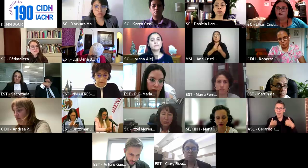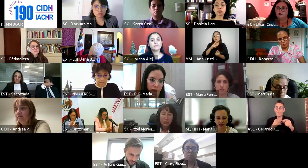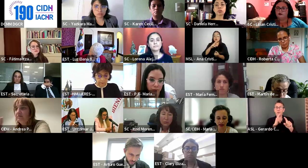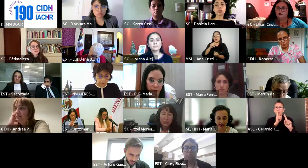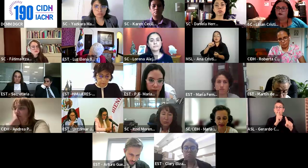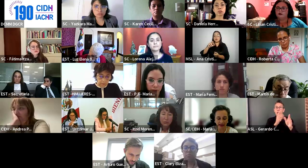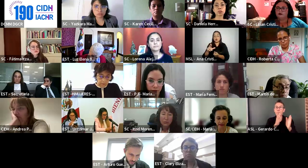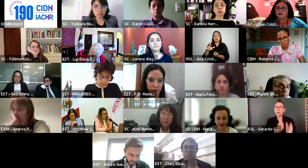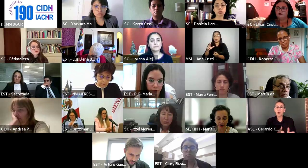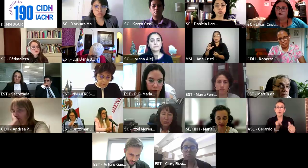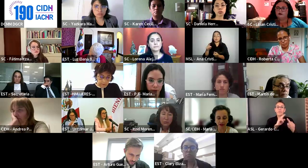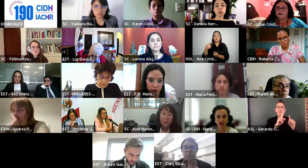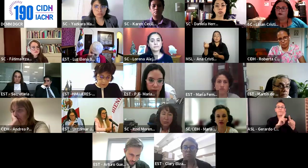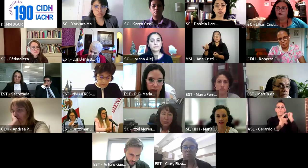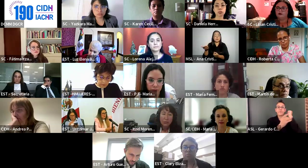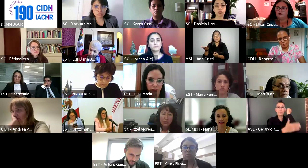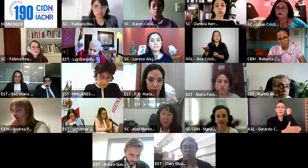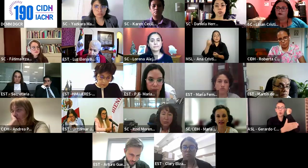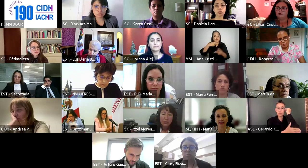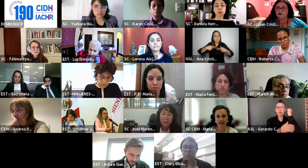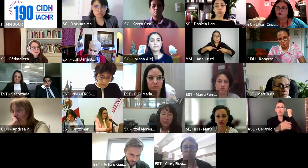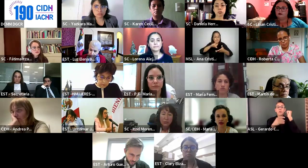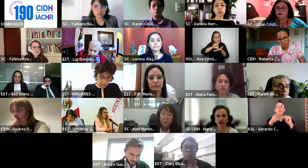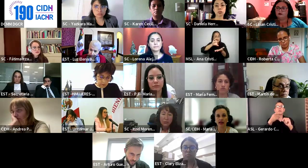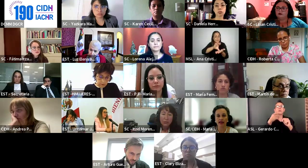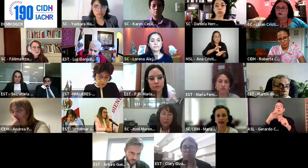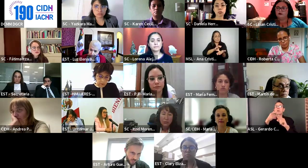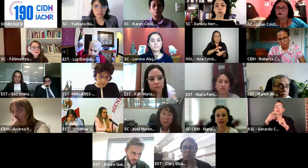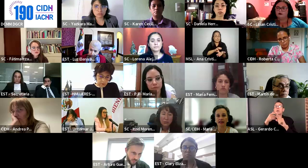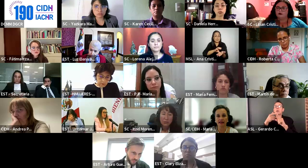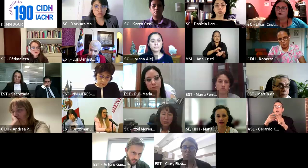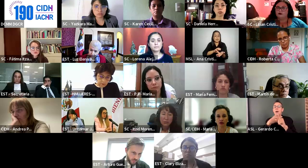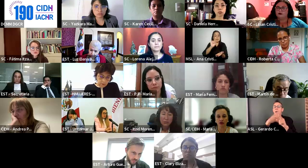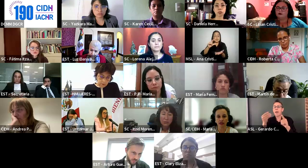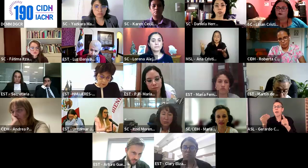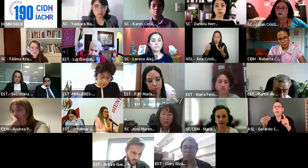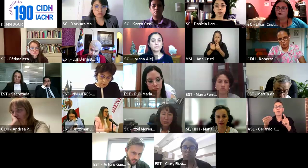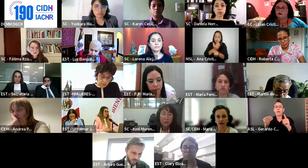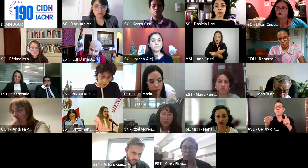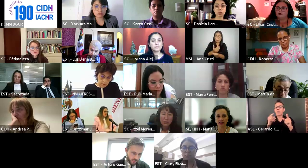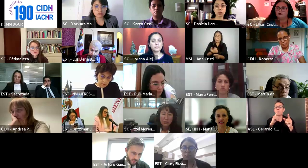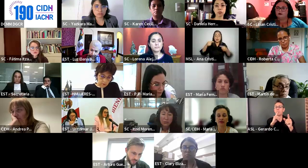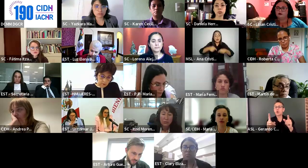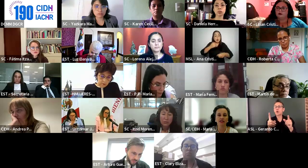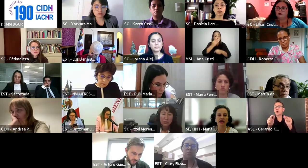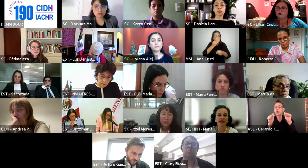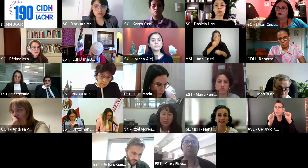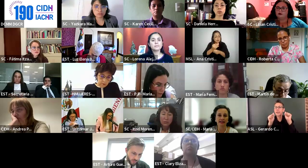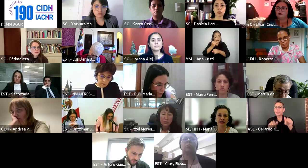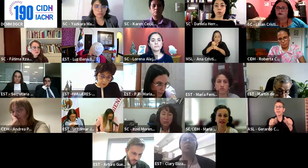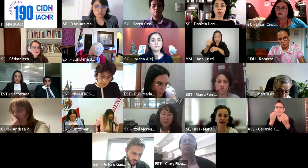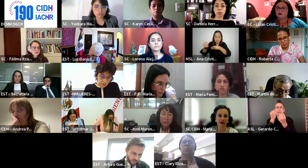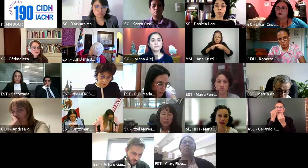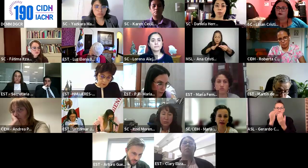al relator para las personas con discapacidad, y sin duda a partir de toda esta información que se recibe, pues en